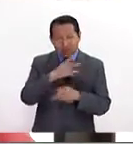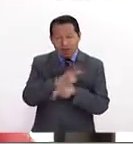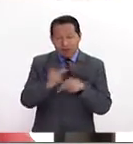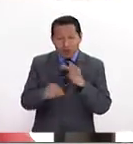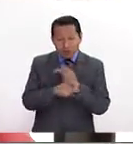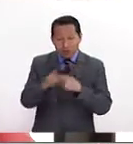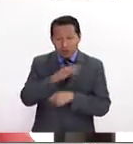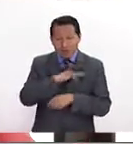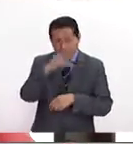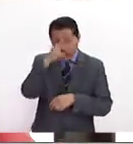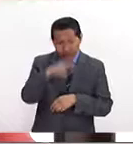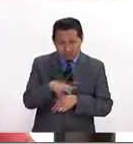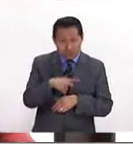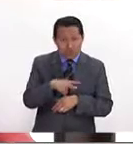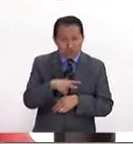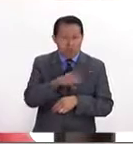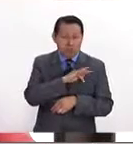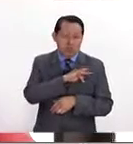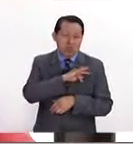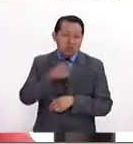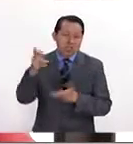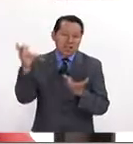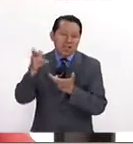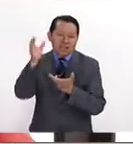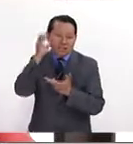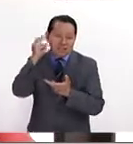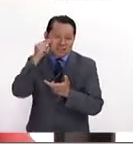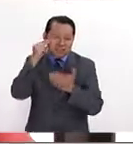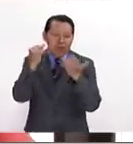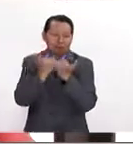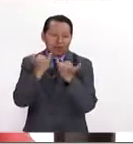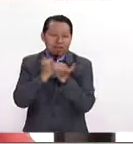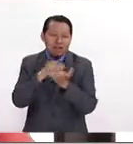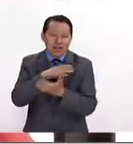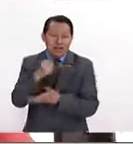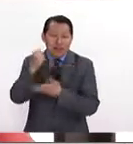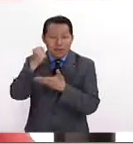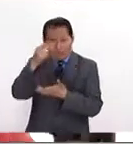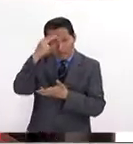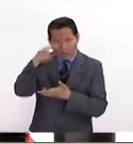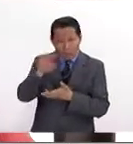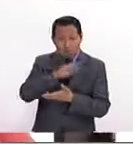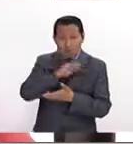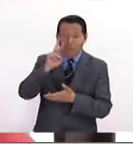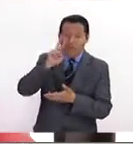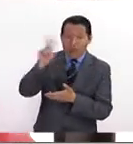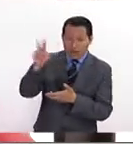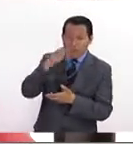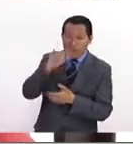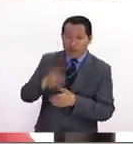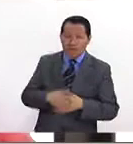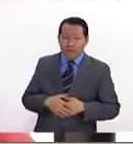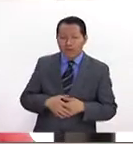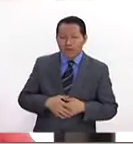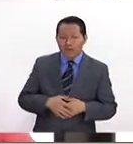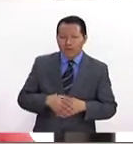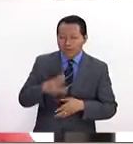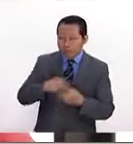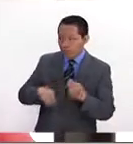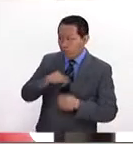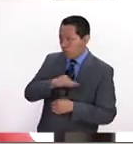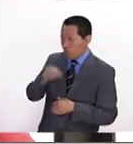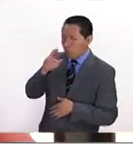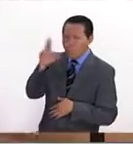que se producen en México también se podrían producir en China y los inversionistas mexicanos pueden ver con buenos ojos. Y del otro lado de la moneda podría ser